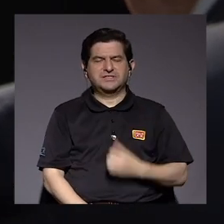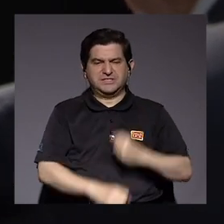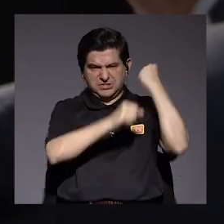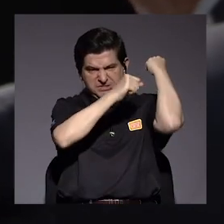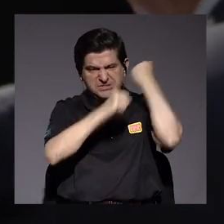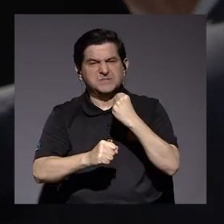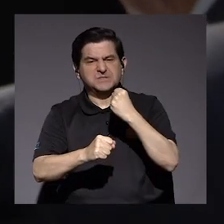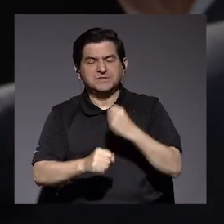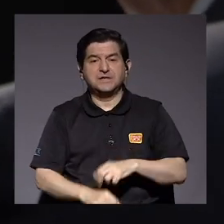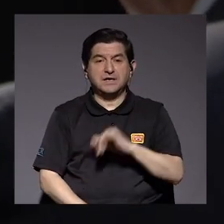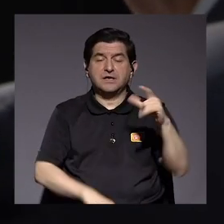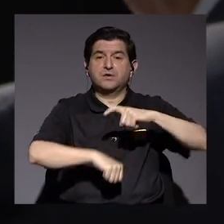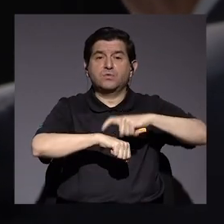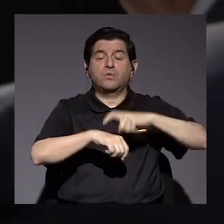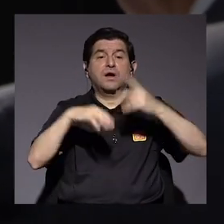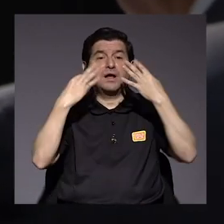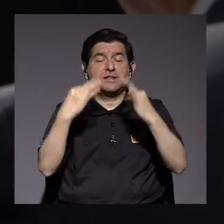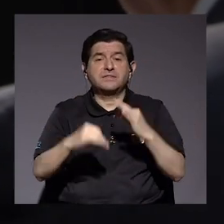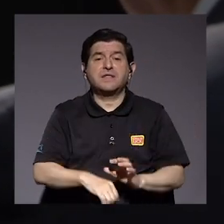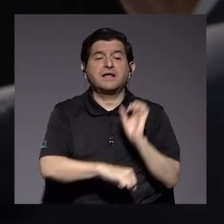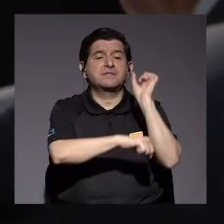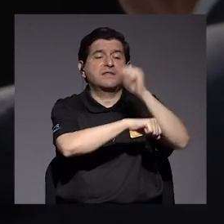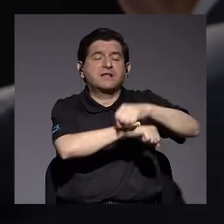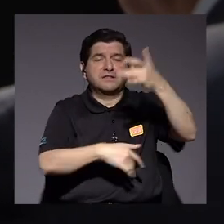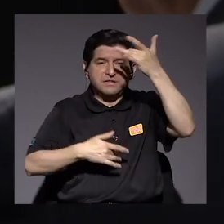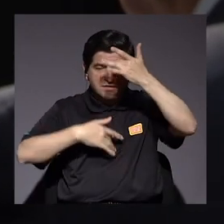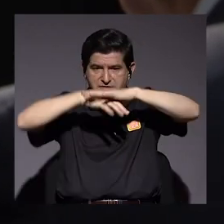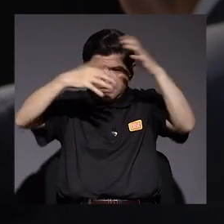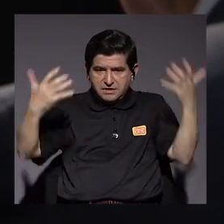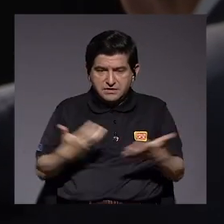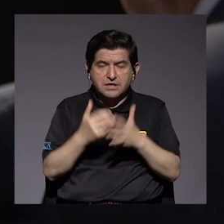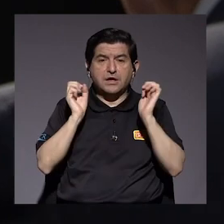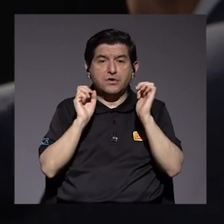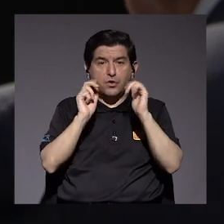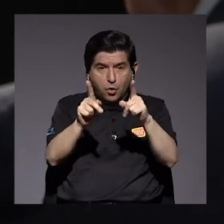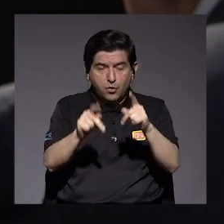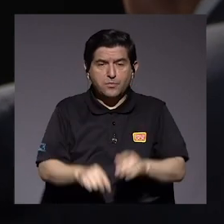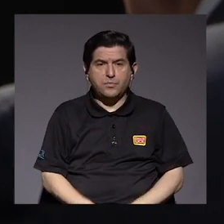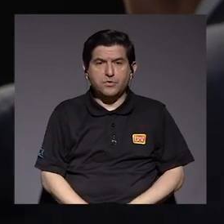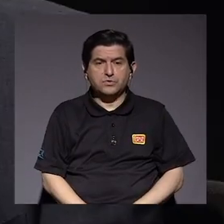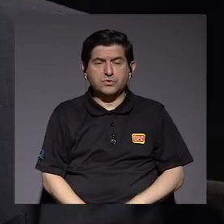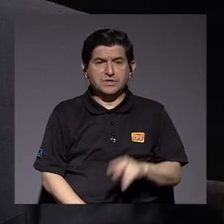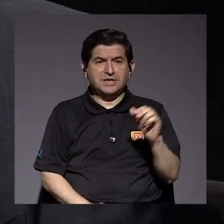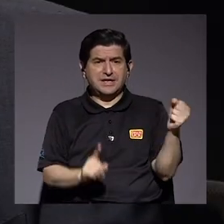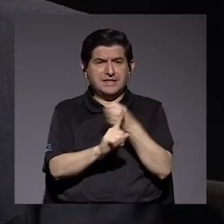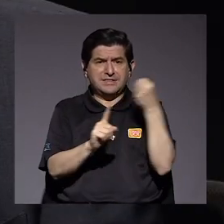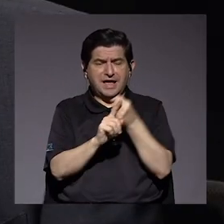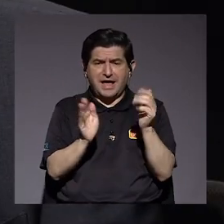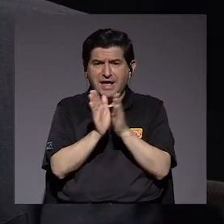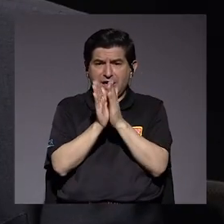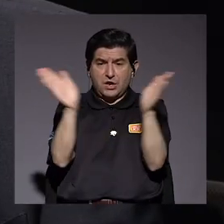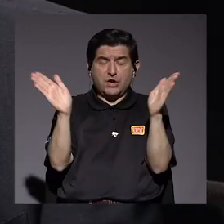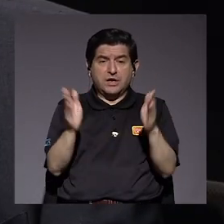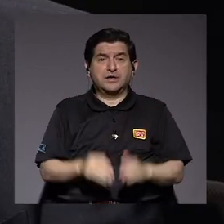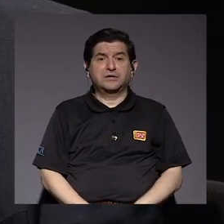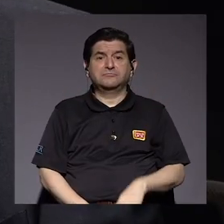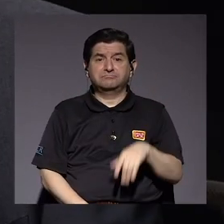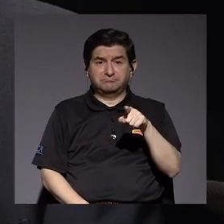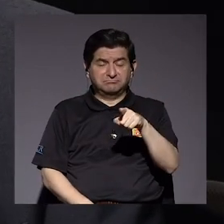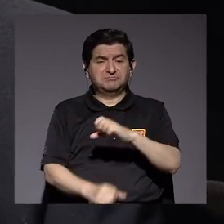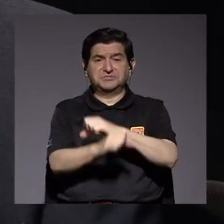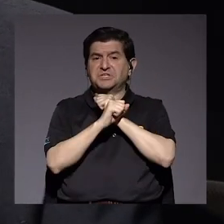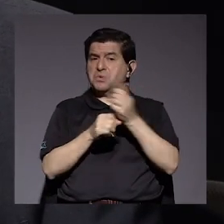y al mismo tiempo pretenden derrotar a la pandemia la posibilidad de que se desate una violencia generalizada es inminente